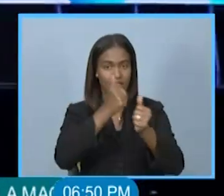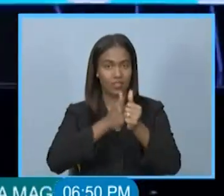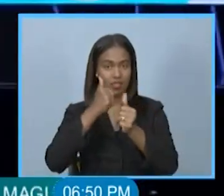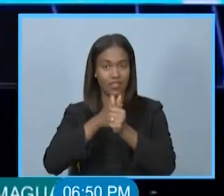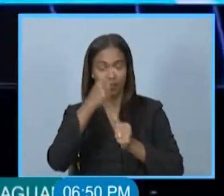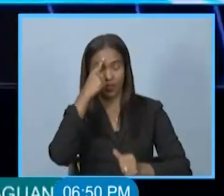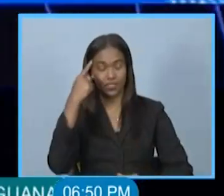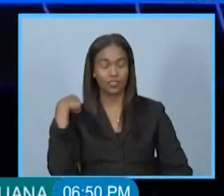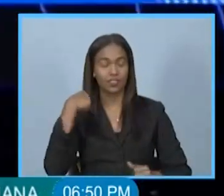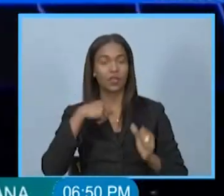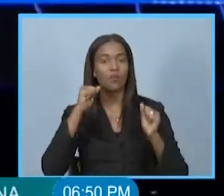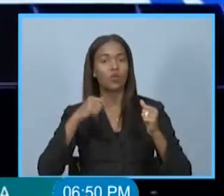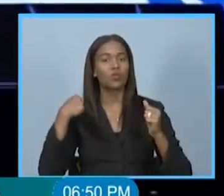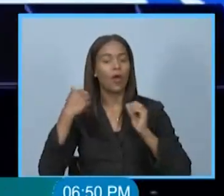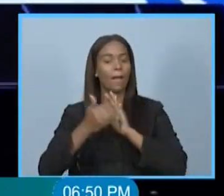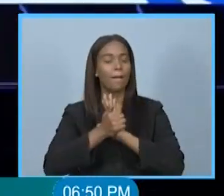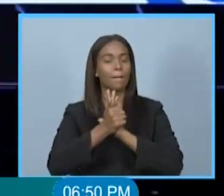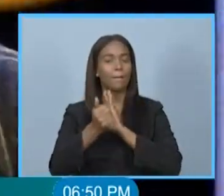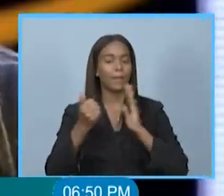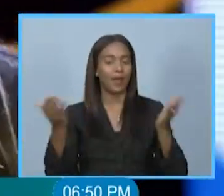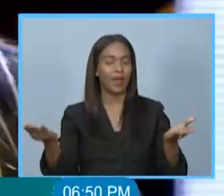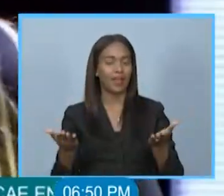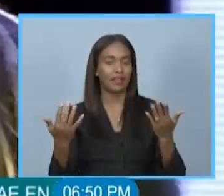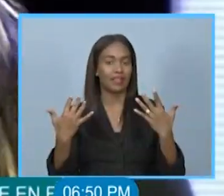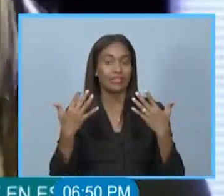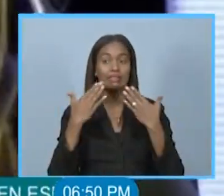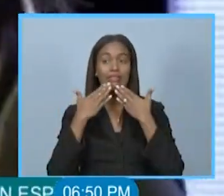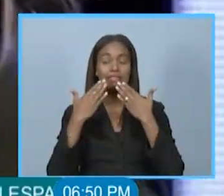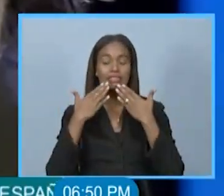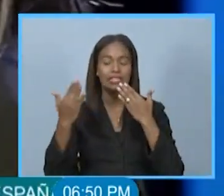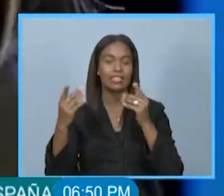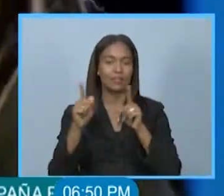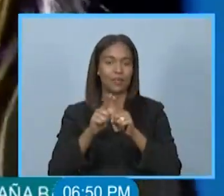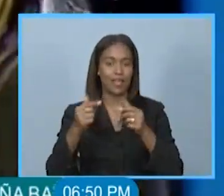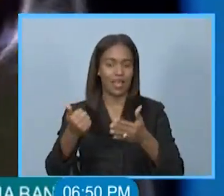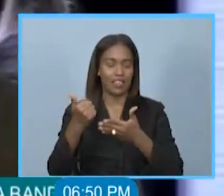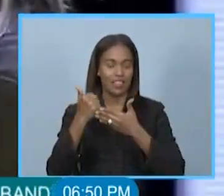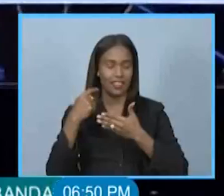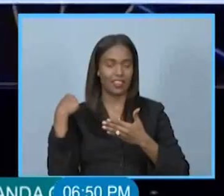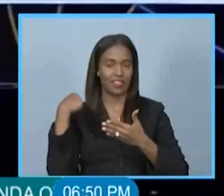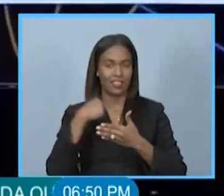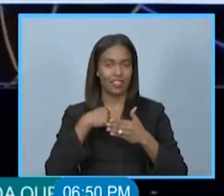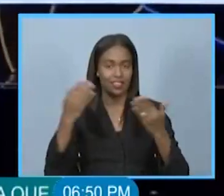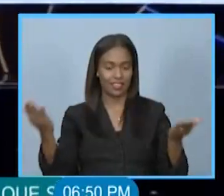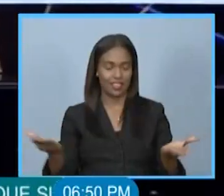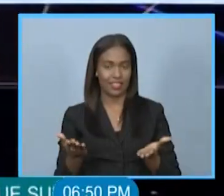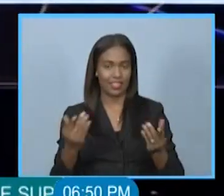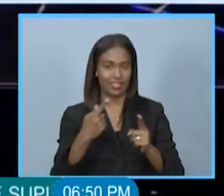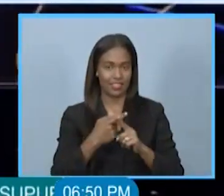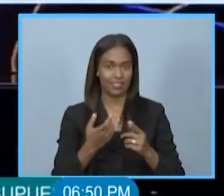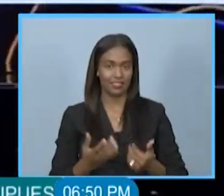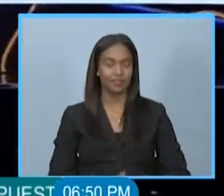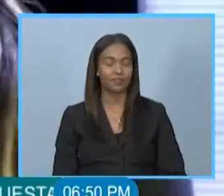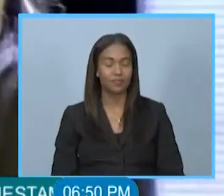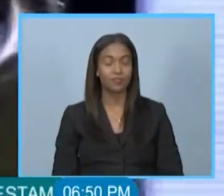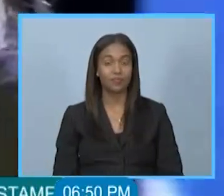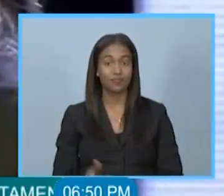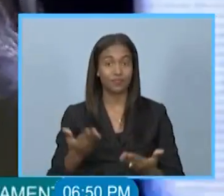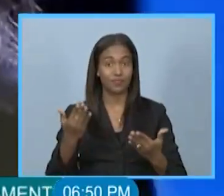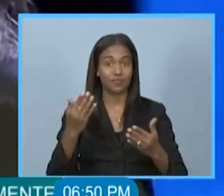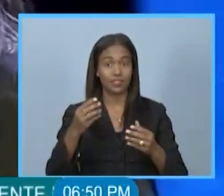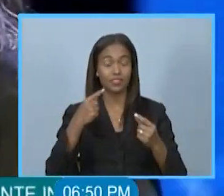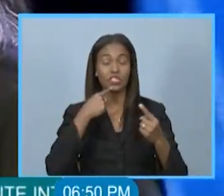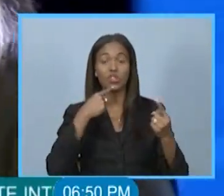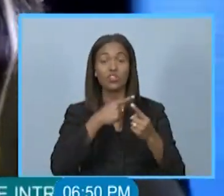de podernos desarrollar en esta plataforma y gracias a ti por también permitirnos estar desde este noticiario Pues ahí está